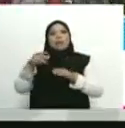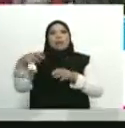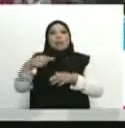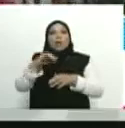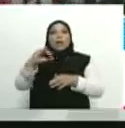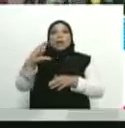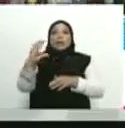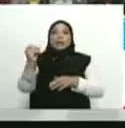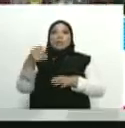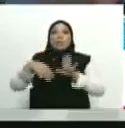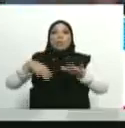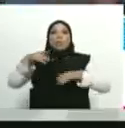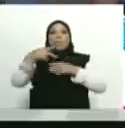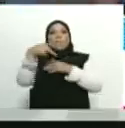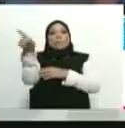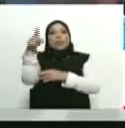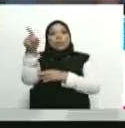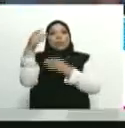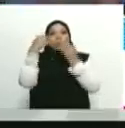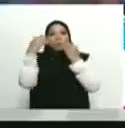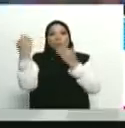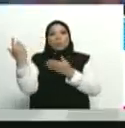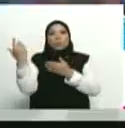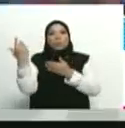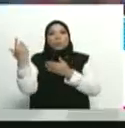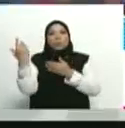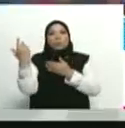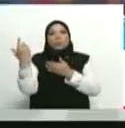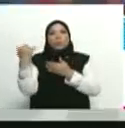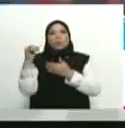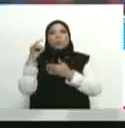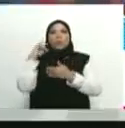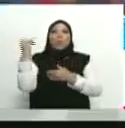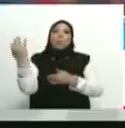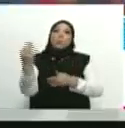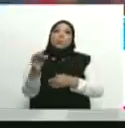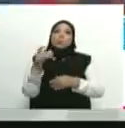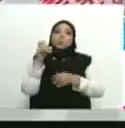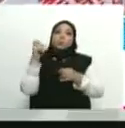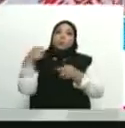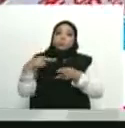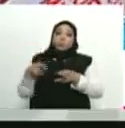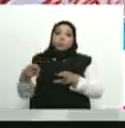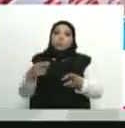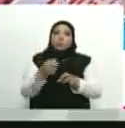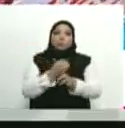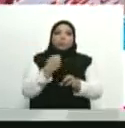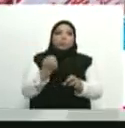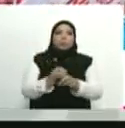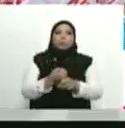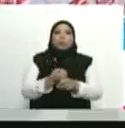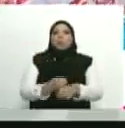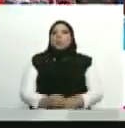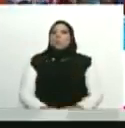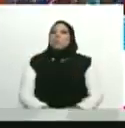Municipio Páez, parroquia Río Chico. El Río Chico se desbordó, fue río desbordado, Río